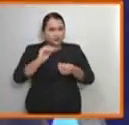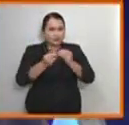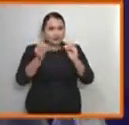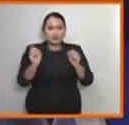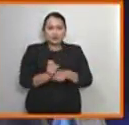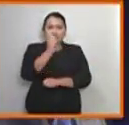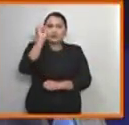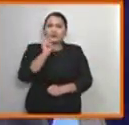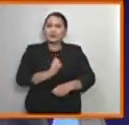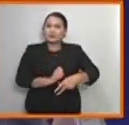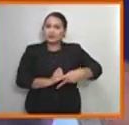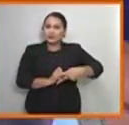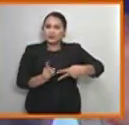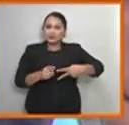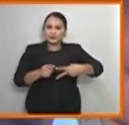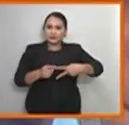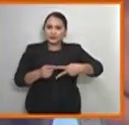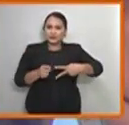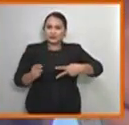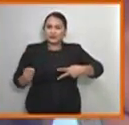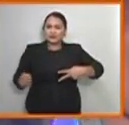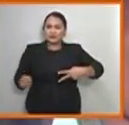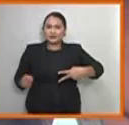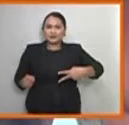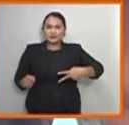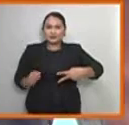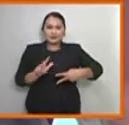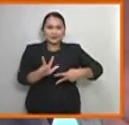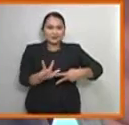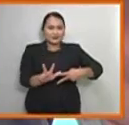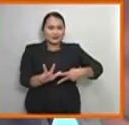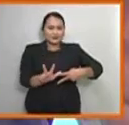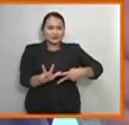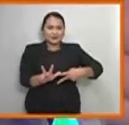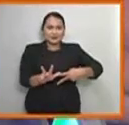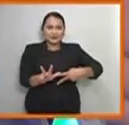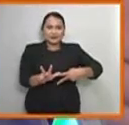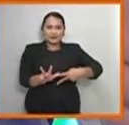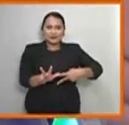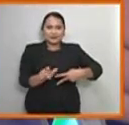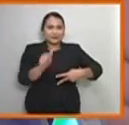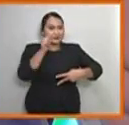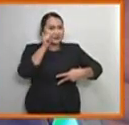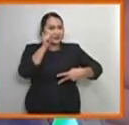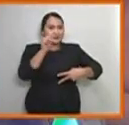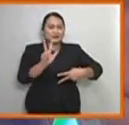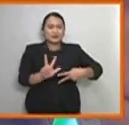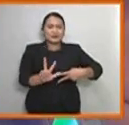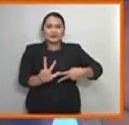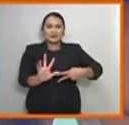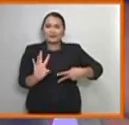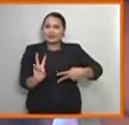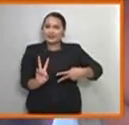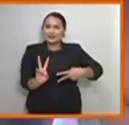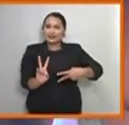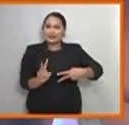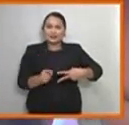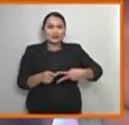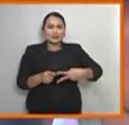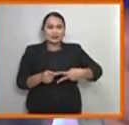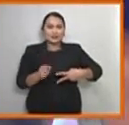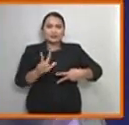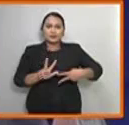número afortunado con su primer dígito. Y este es el 3. Segundo dígito, atentos, porque este es el 7. Primer número ganador